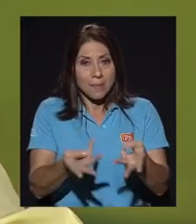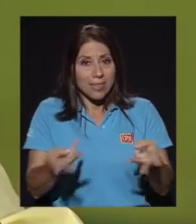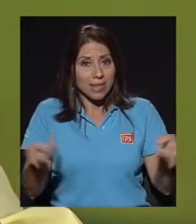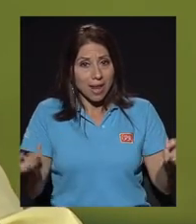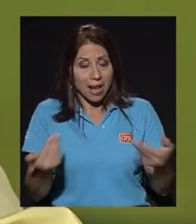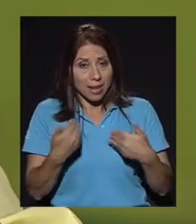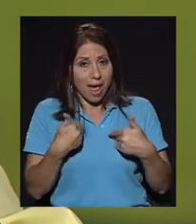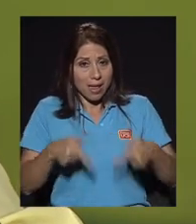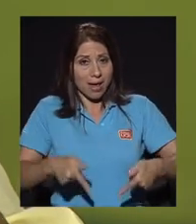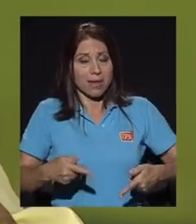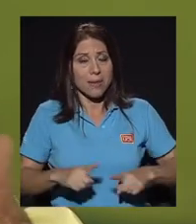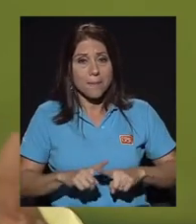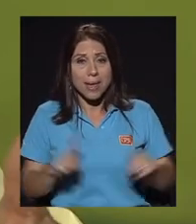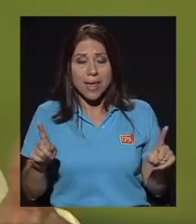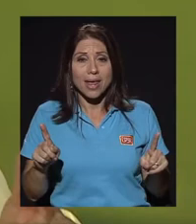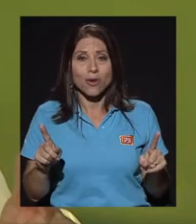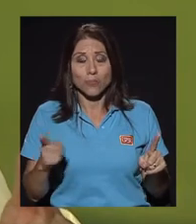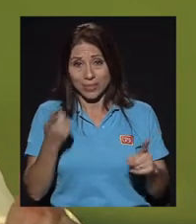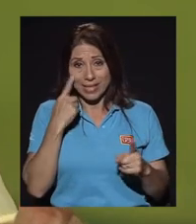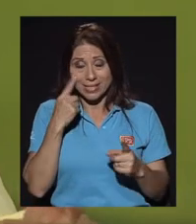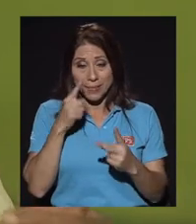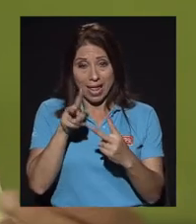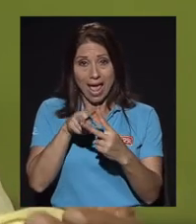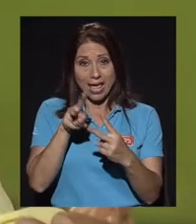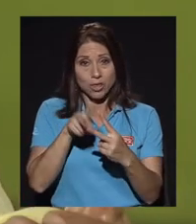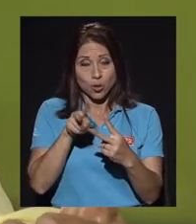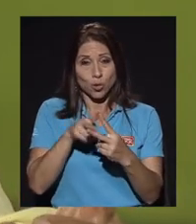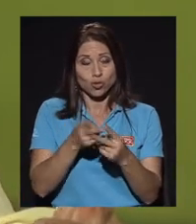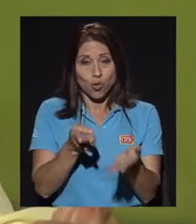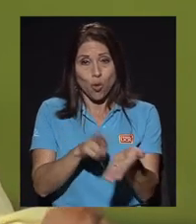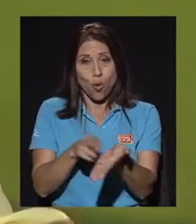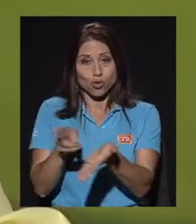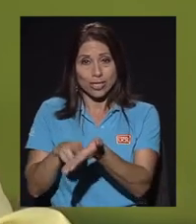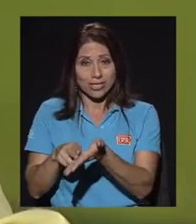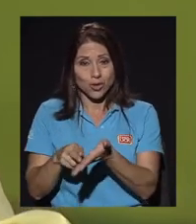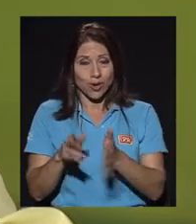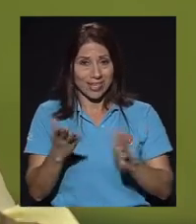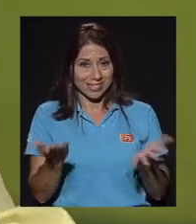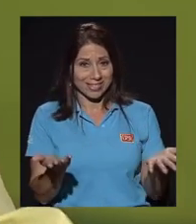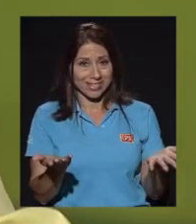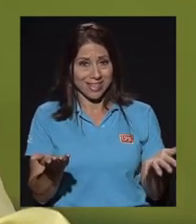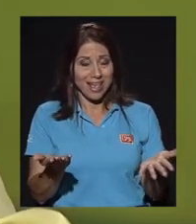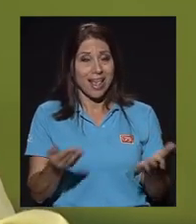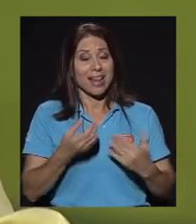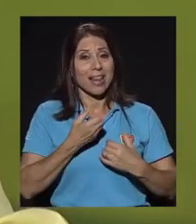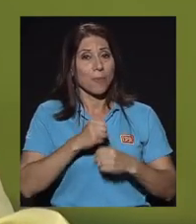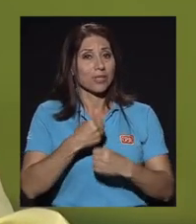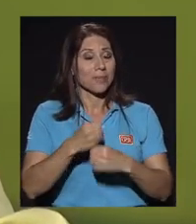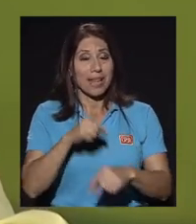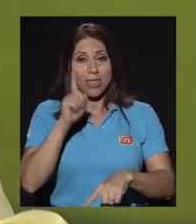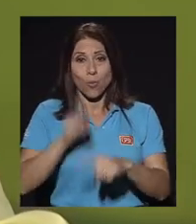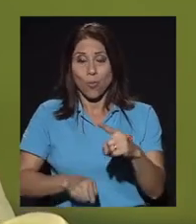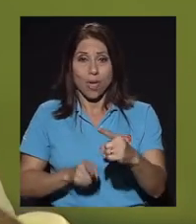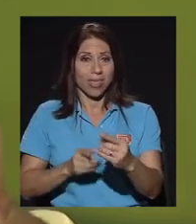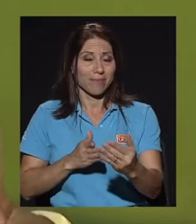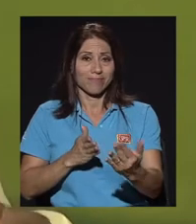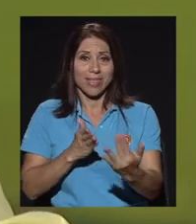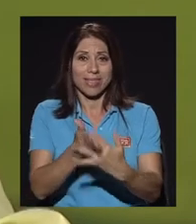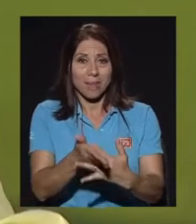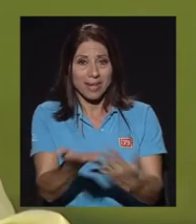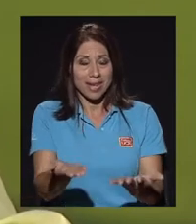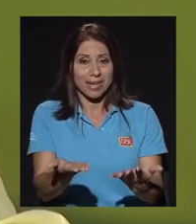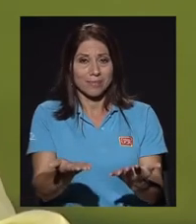el material que hay aquí, pero es que hay dos concesiones dadas. La municipalidad no puede intervenir a menos que